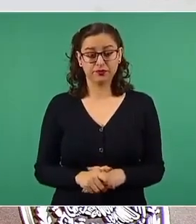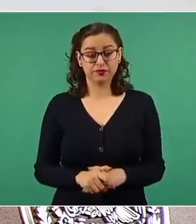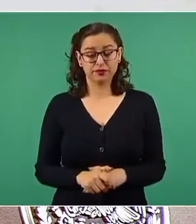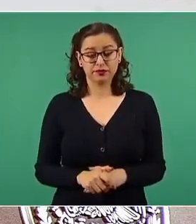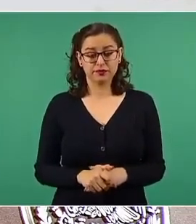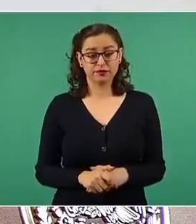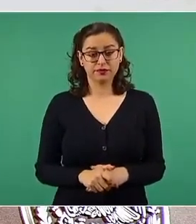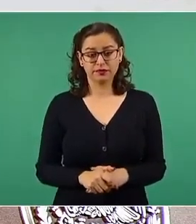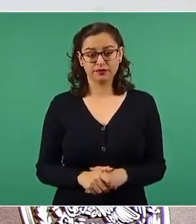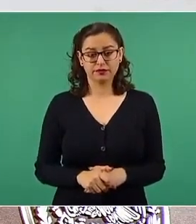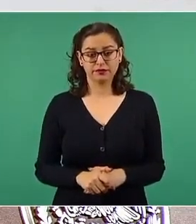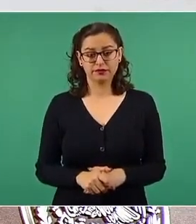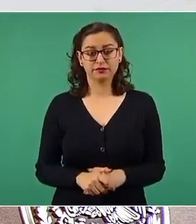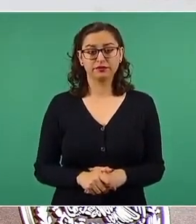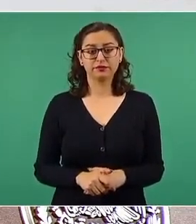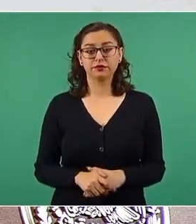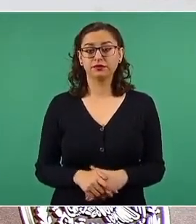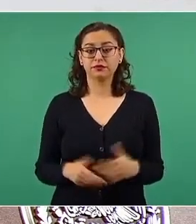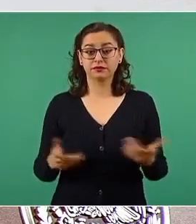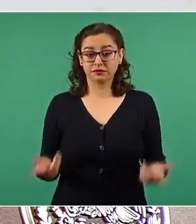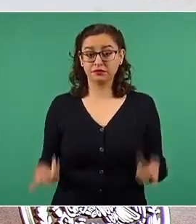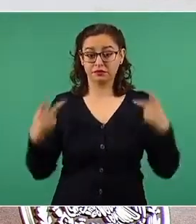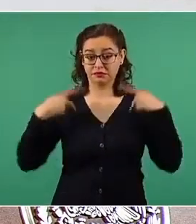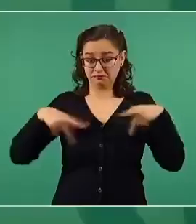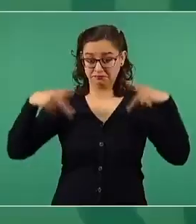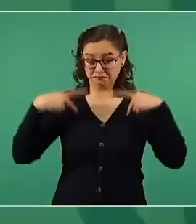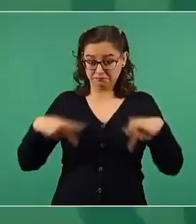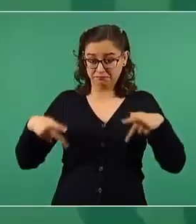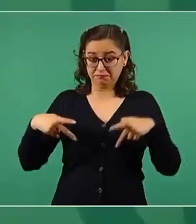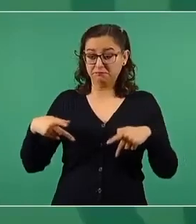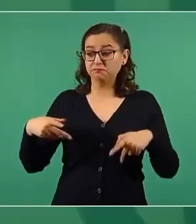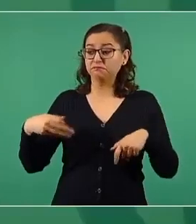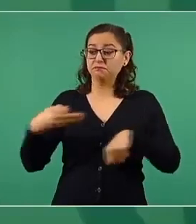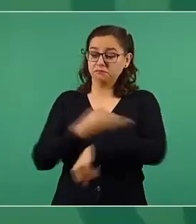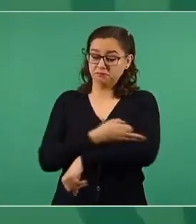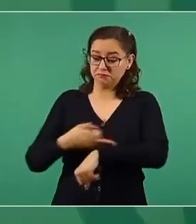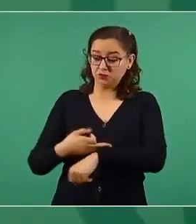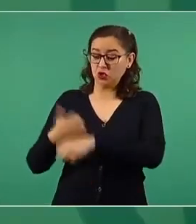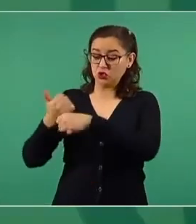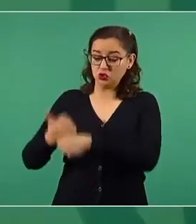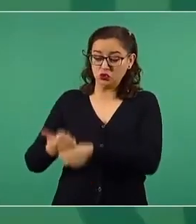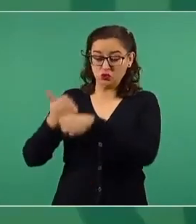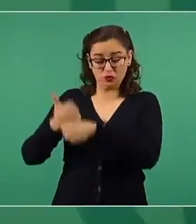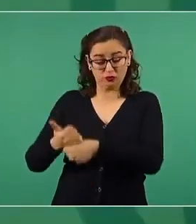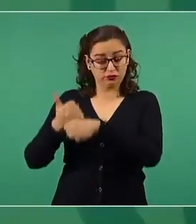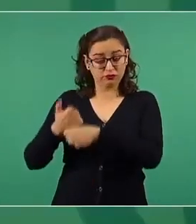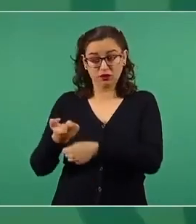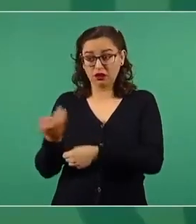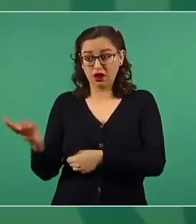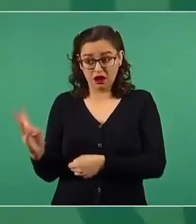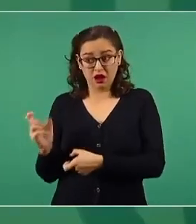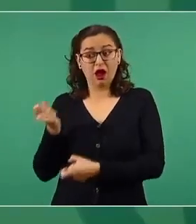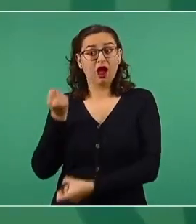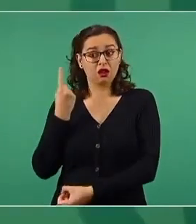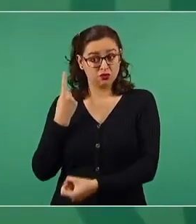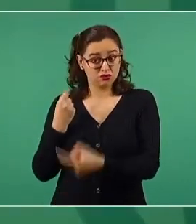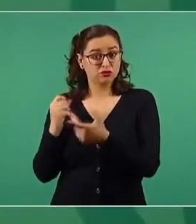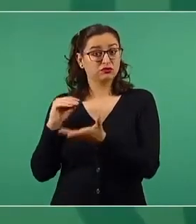no solo familiares de las víctimas, sino de los que llevaron a